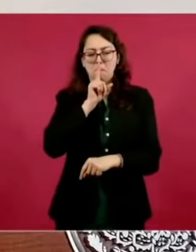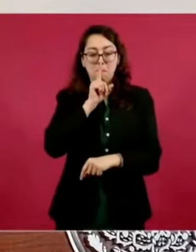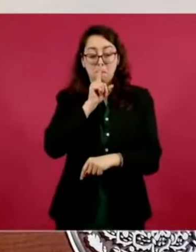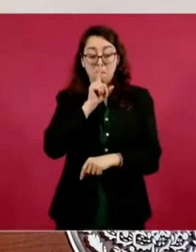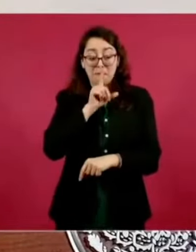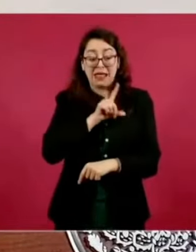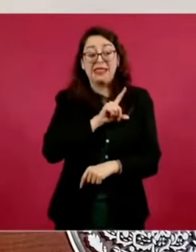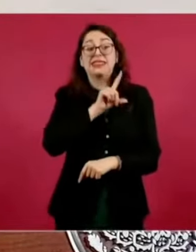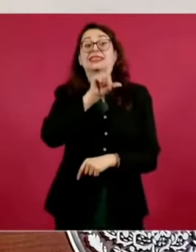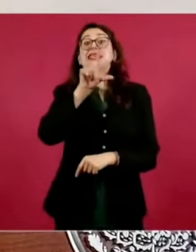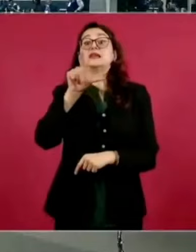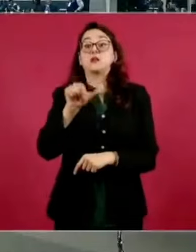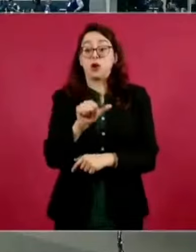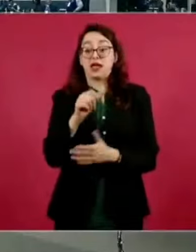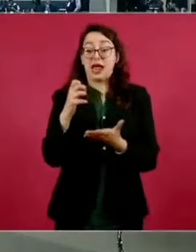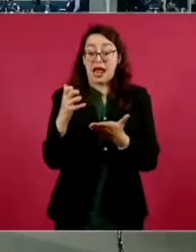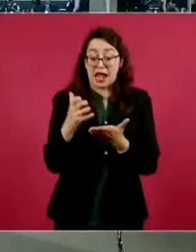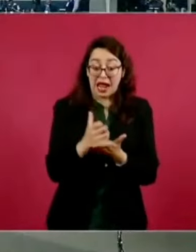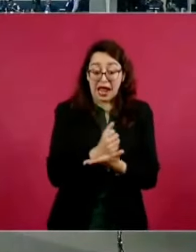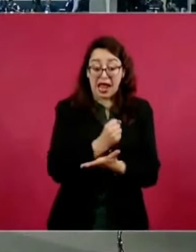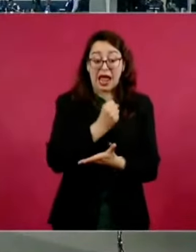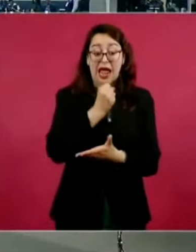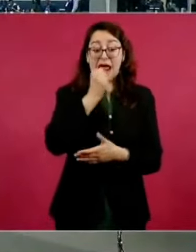Pasando las elecciones es otra cosa,